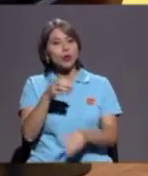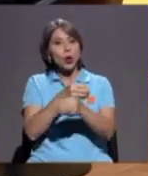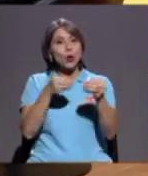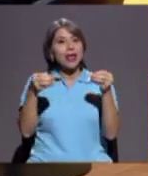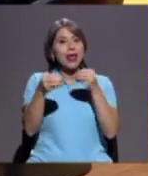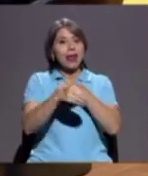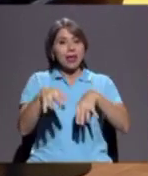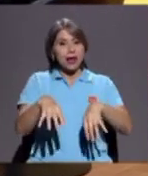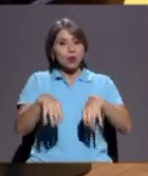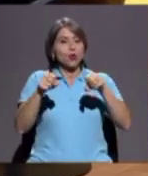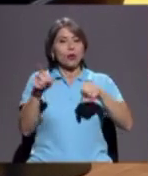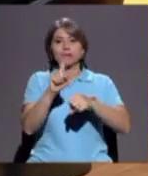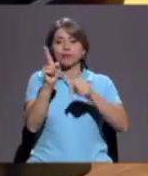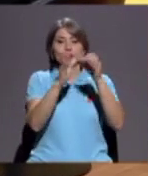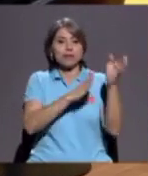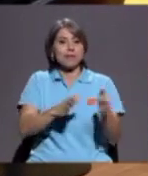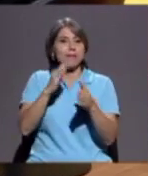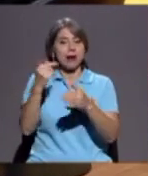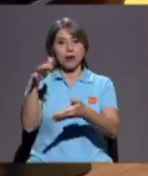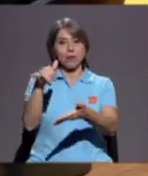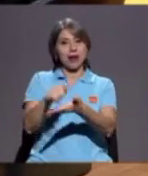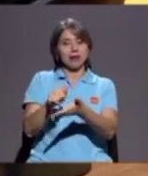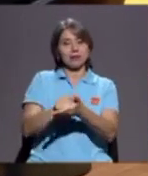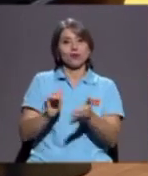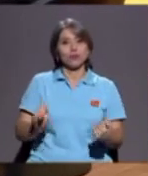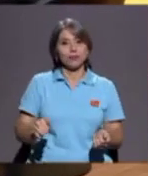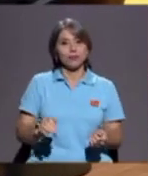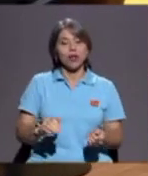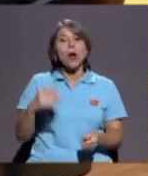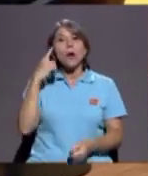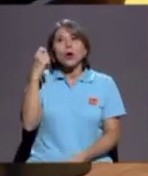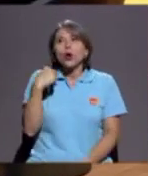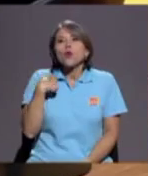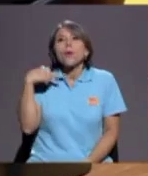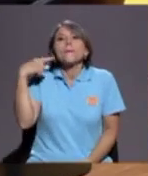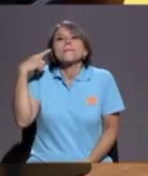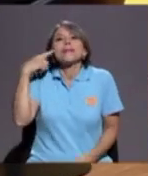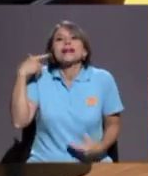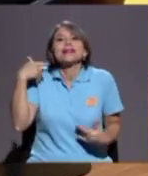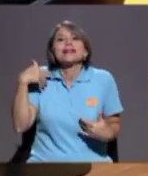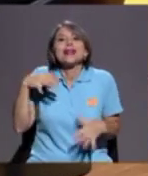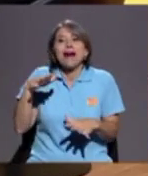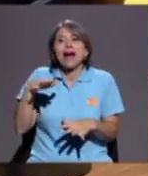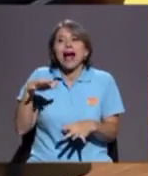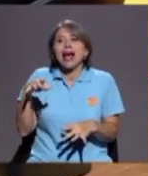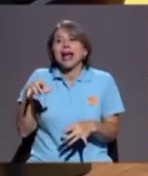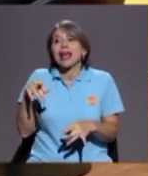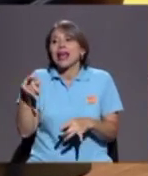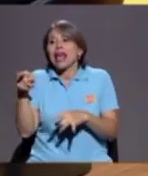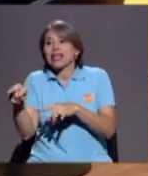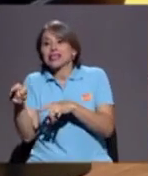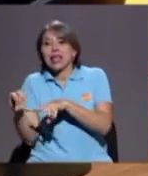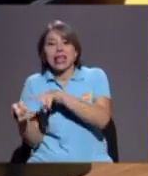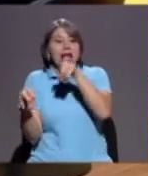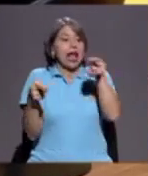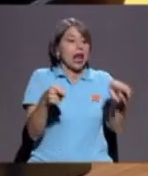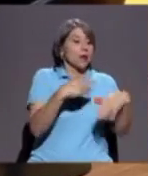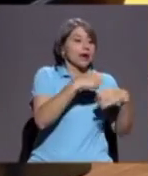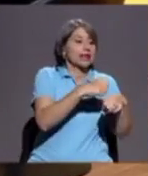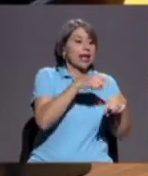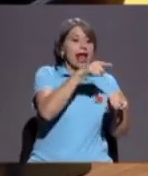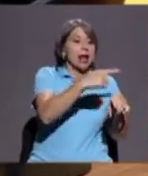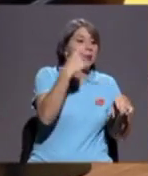no se prepararon para eso, porque había como uno pensaba que el otro lo iba a hacer y viceversa, y al final de cuentas nadie lo hacía,